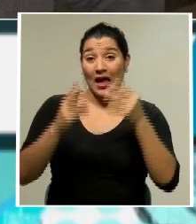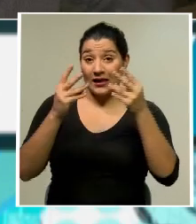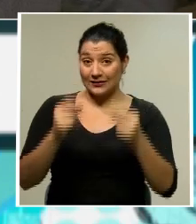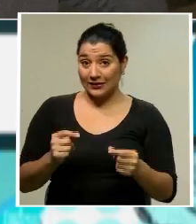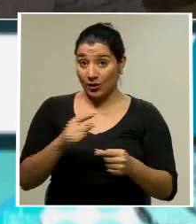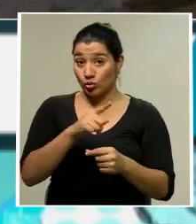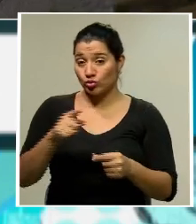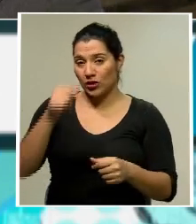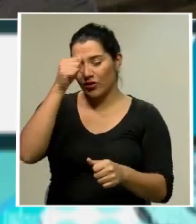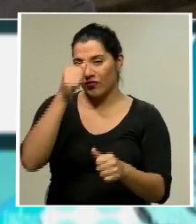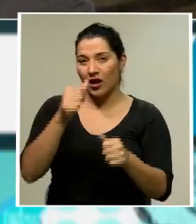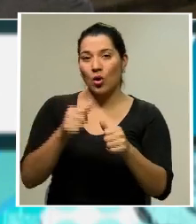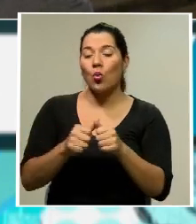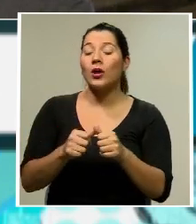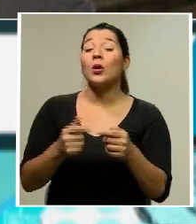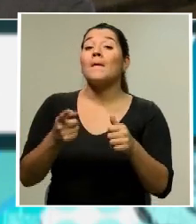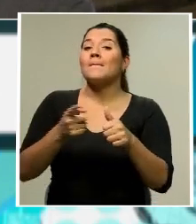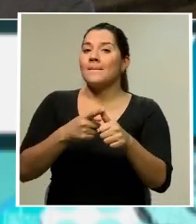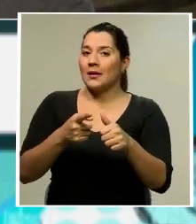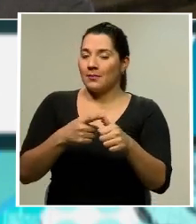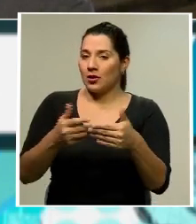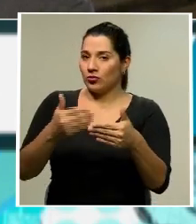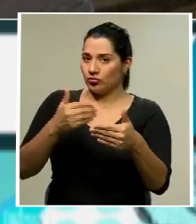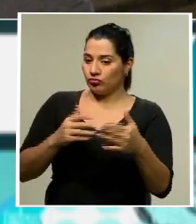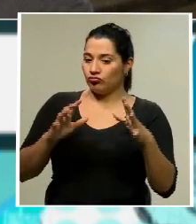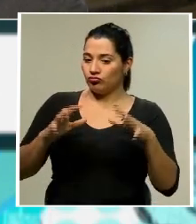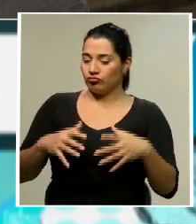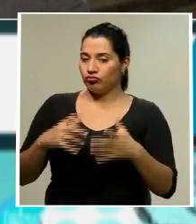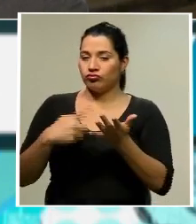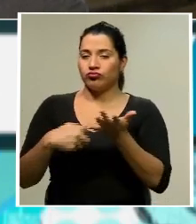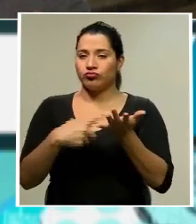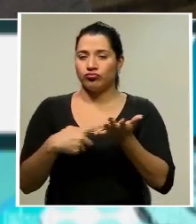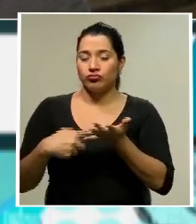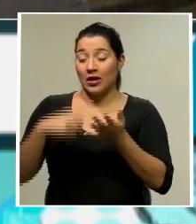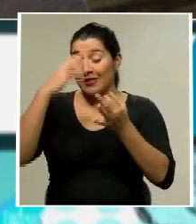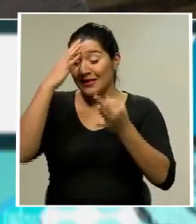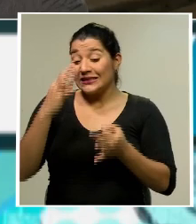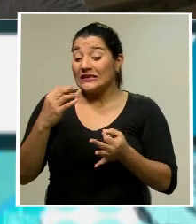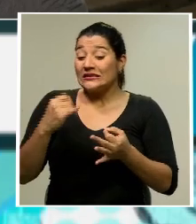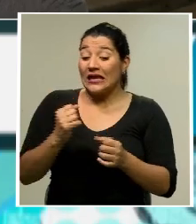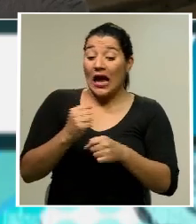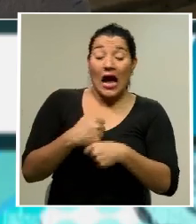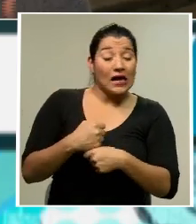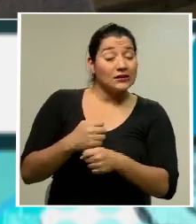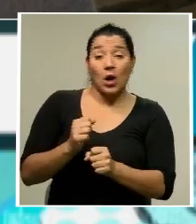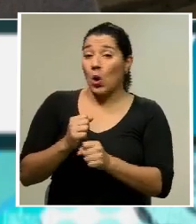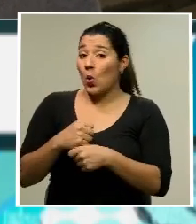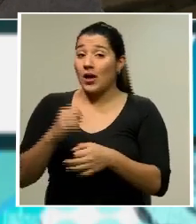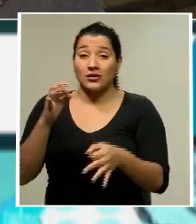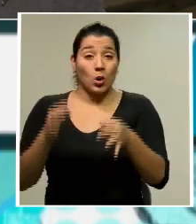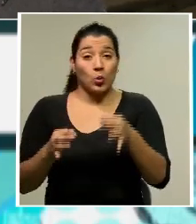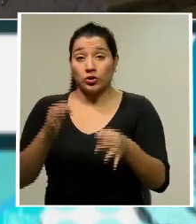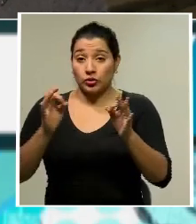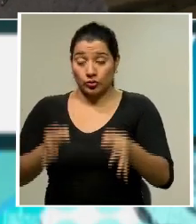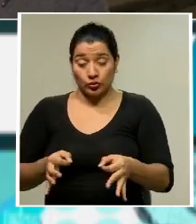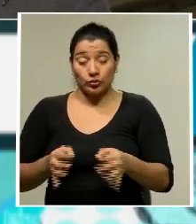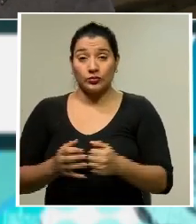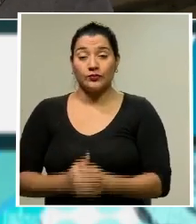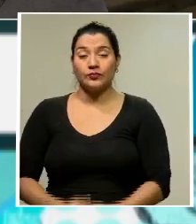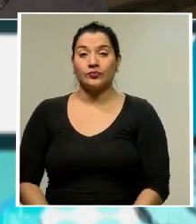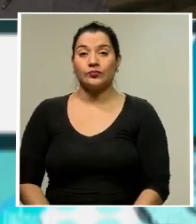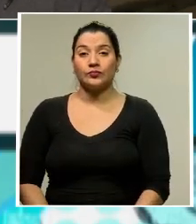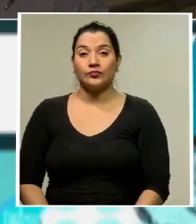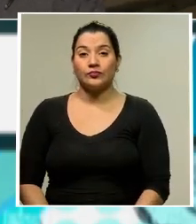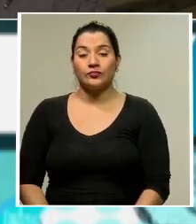nuevamente que esto se hará en una audiencia preliminar donde se decidirá si se eleva a juicio o no este caso, don